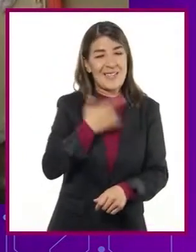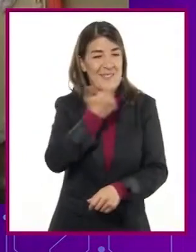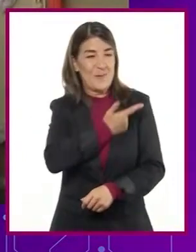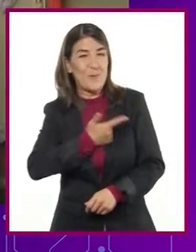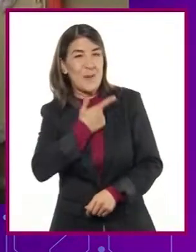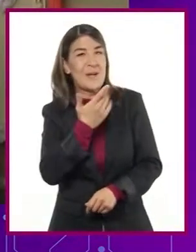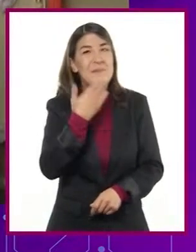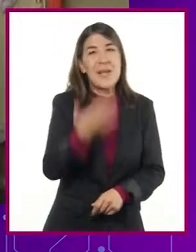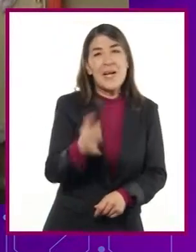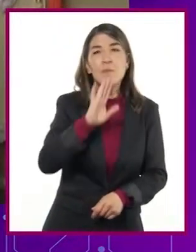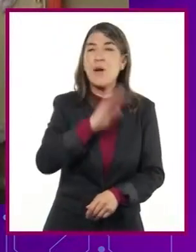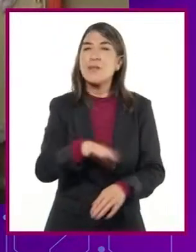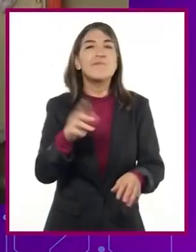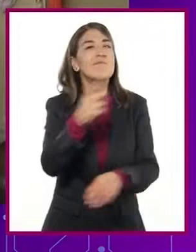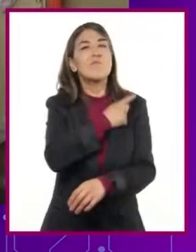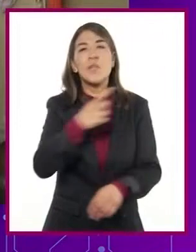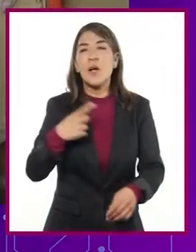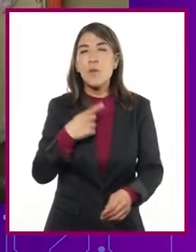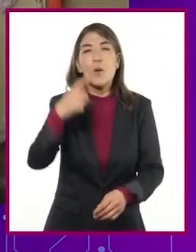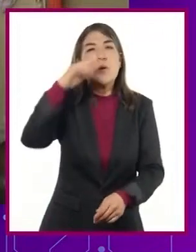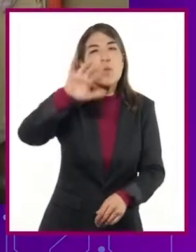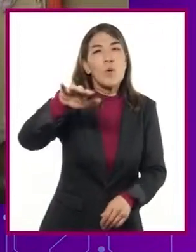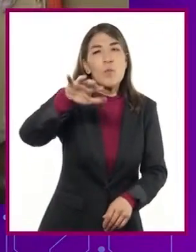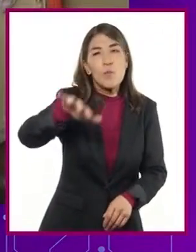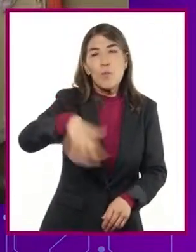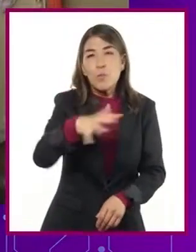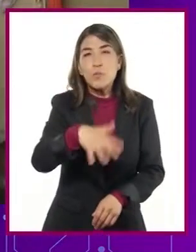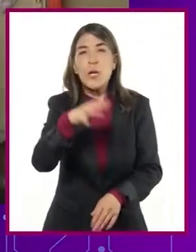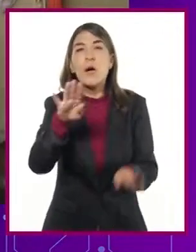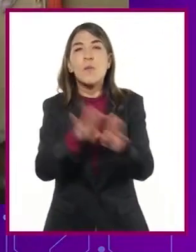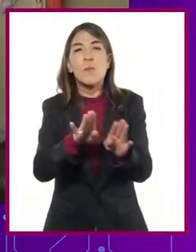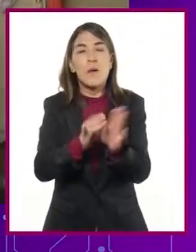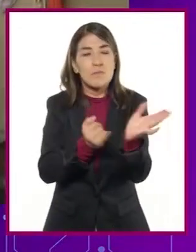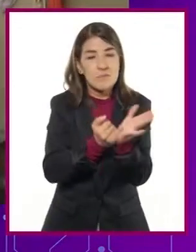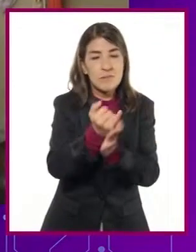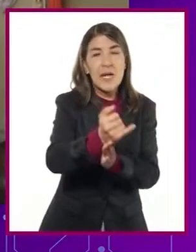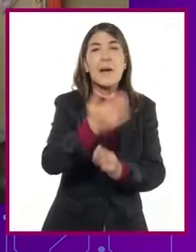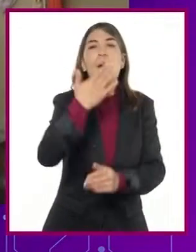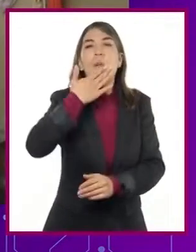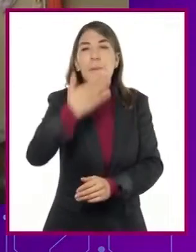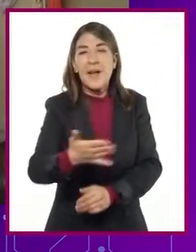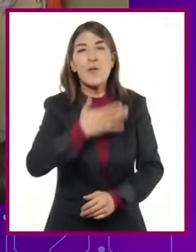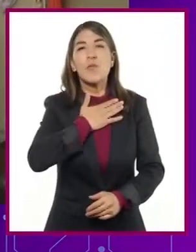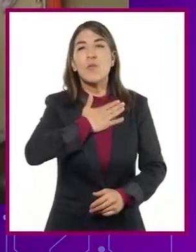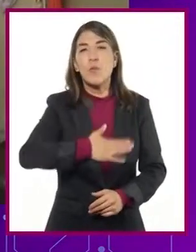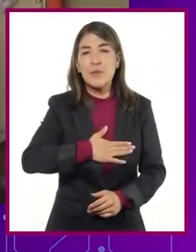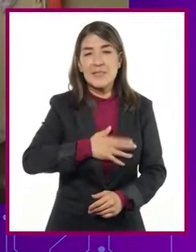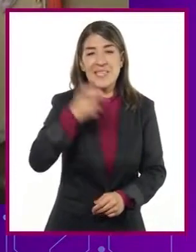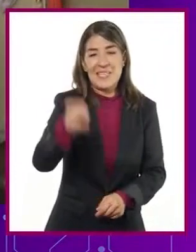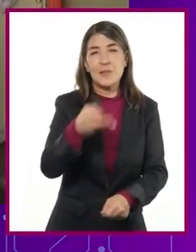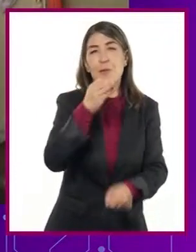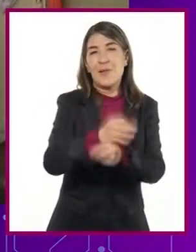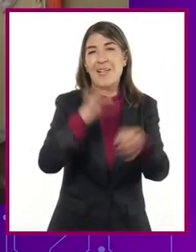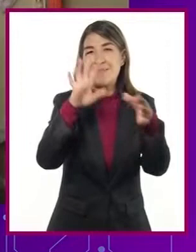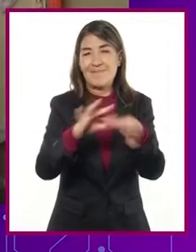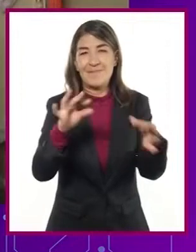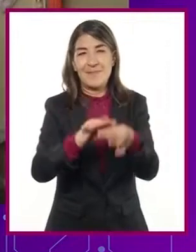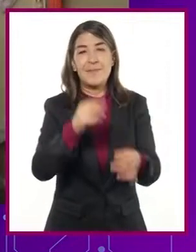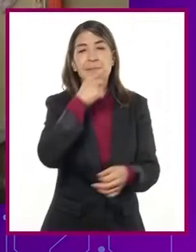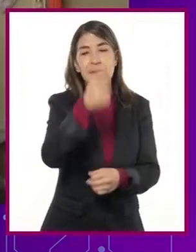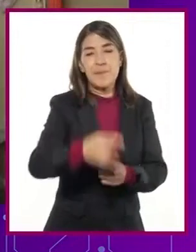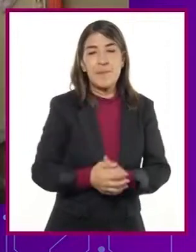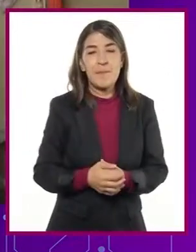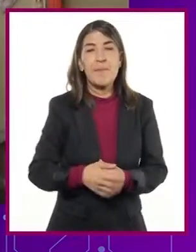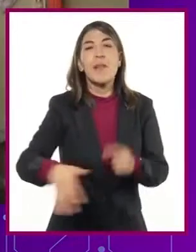sino tienen que buscar la justicia en lo que vayan a decidir. Si bien este es un concepto que, como les comento a ustedes, se da en